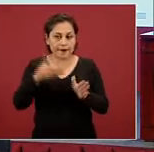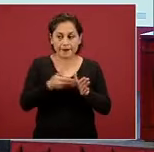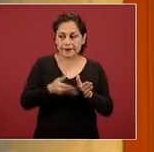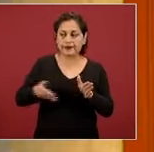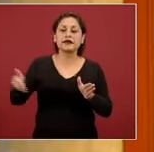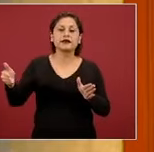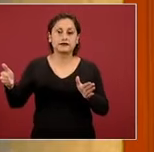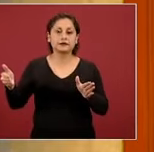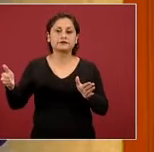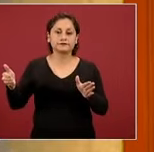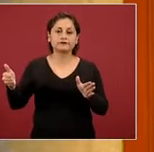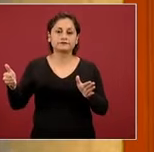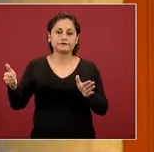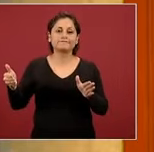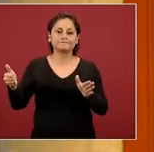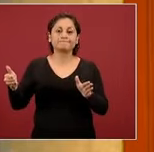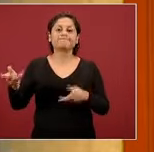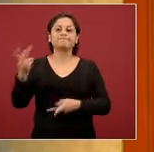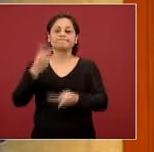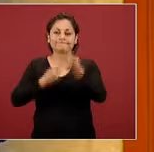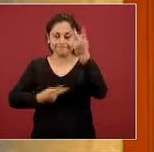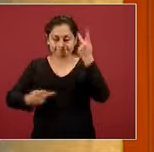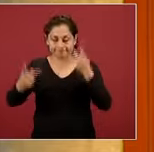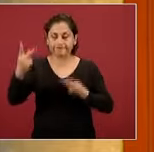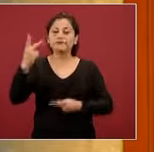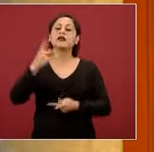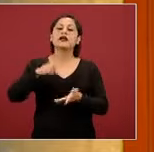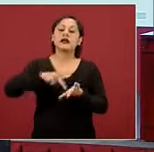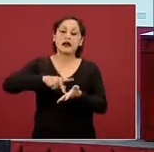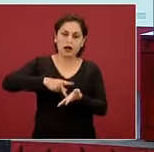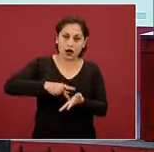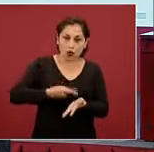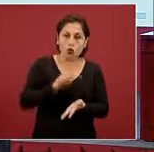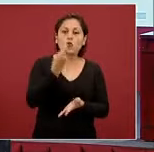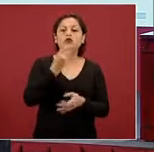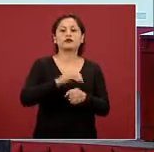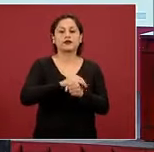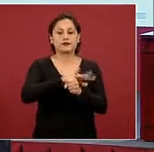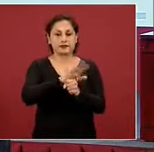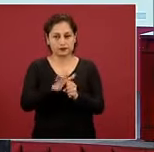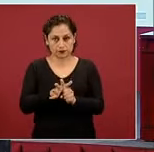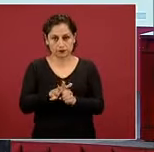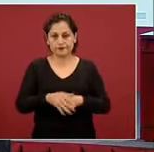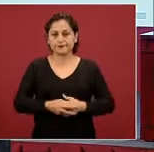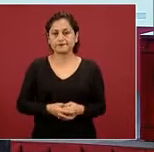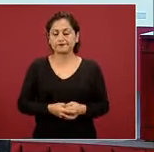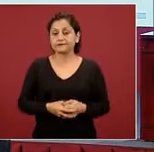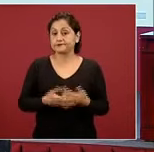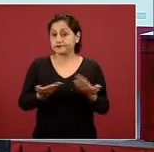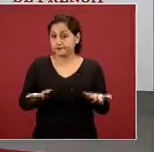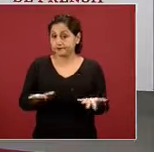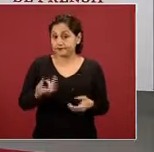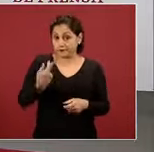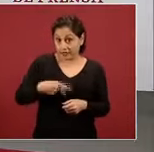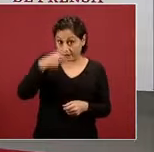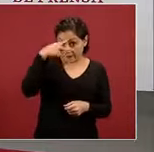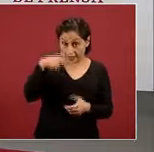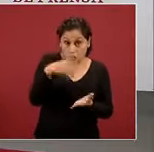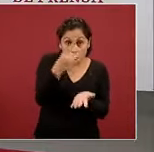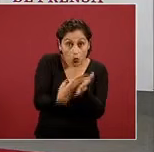tengamos persistencia o reemergencia de COVID-19. ¿Solo en México?